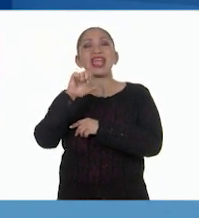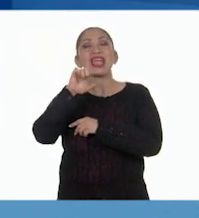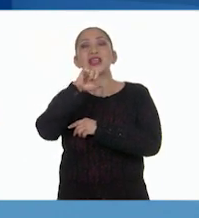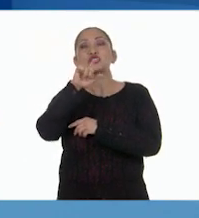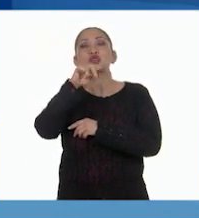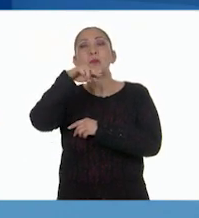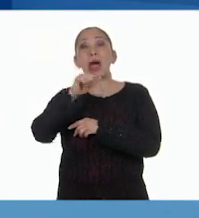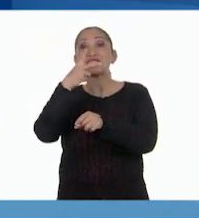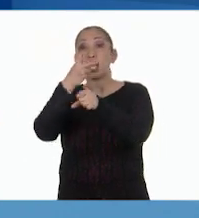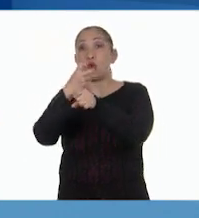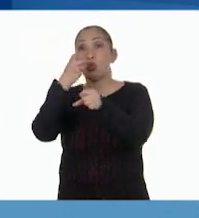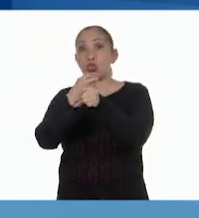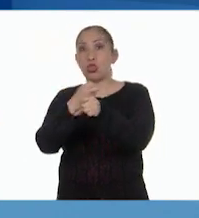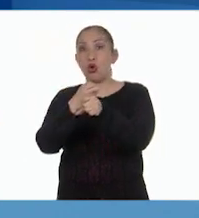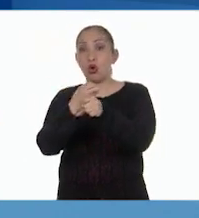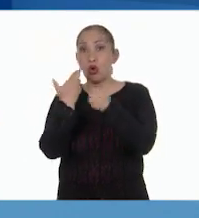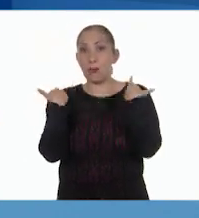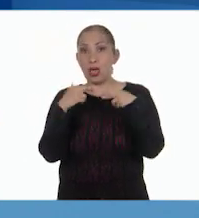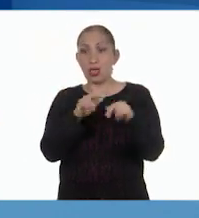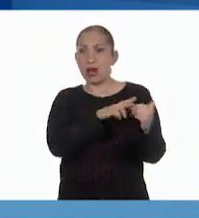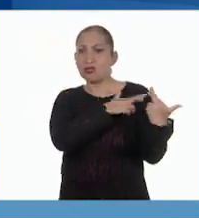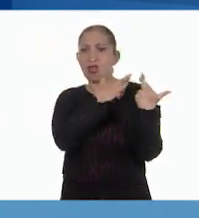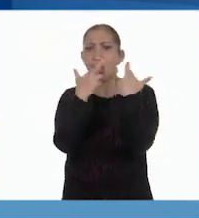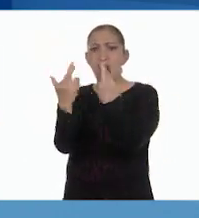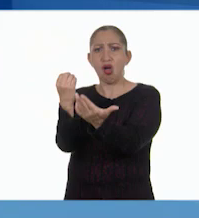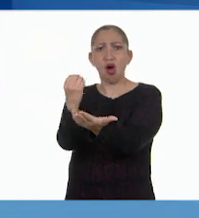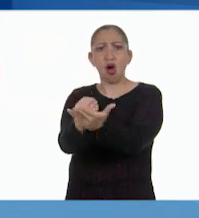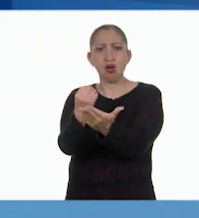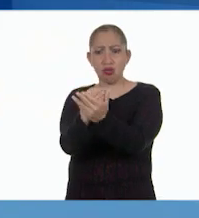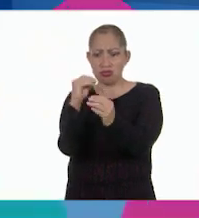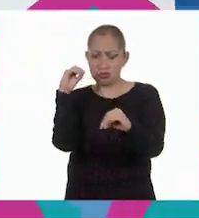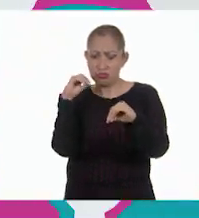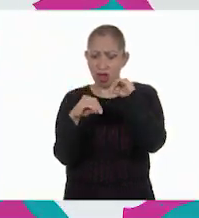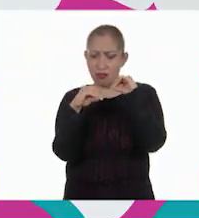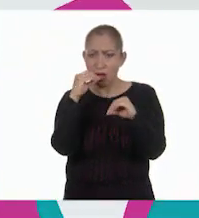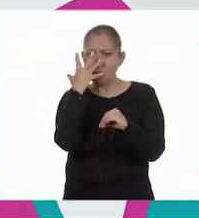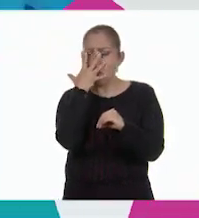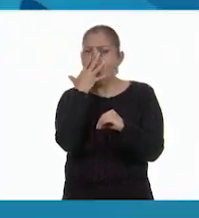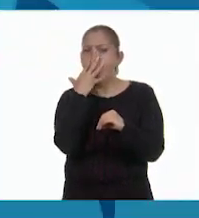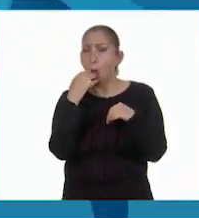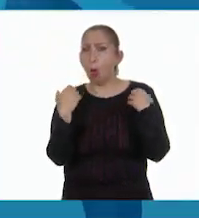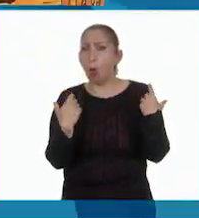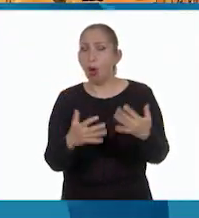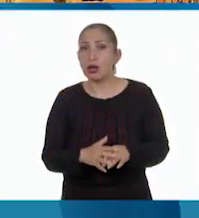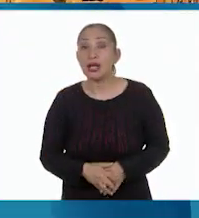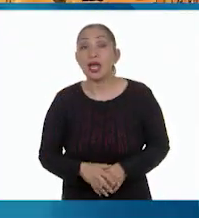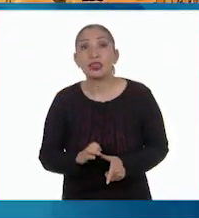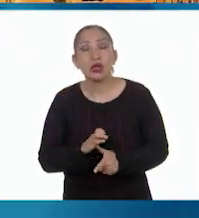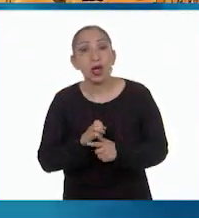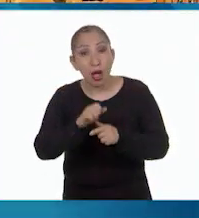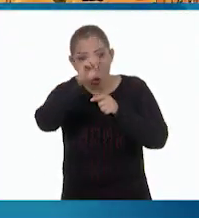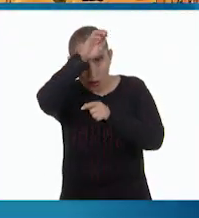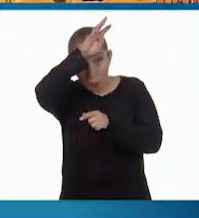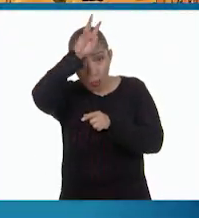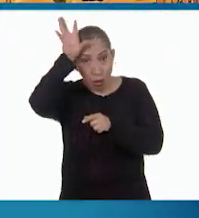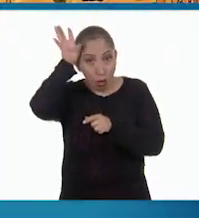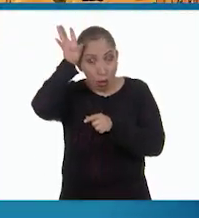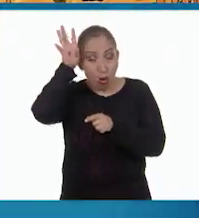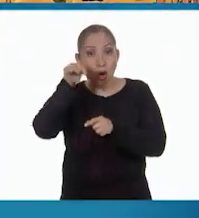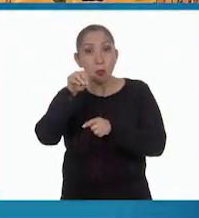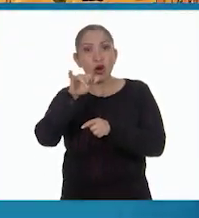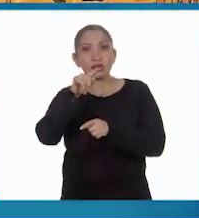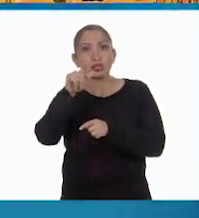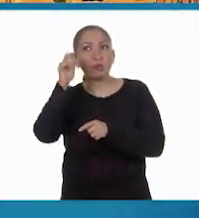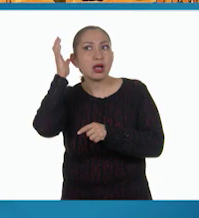mexicas, quienes les dieron regalos de oro muy elaborados. Maestra, entonces Moctezuma estaba muy bien informado,